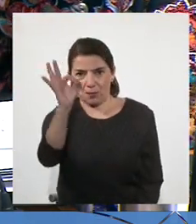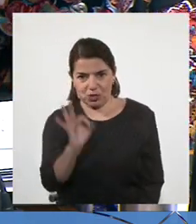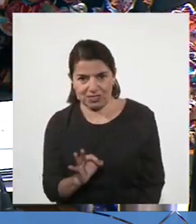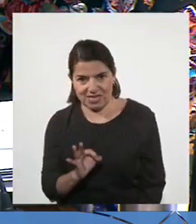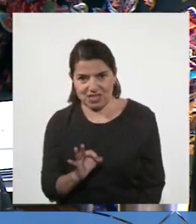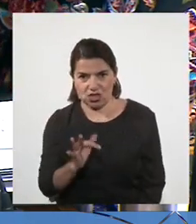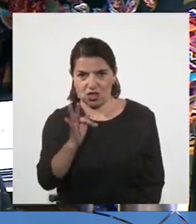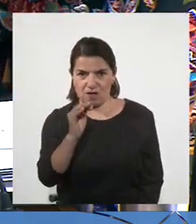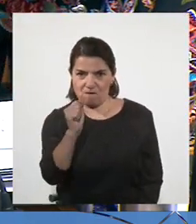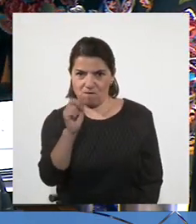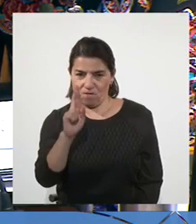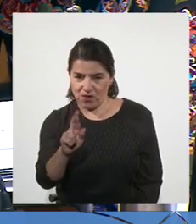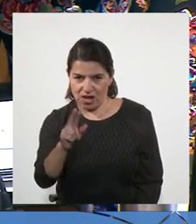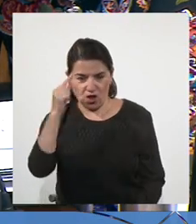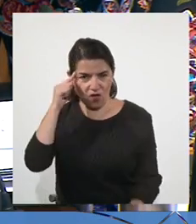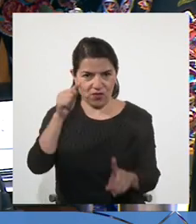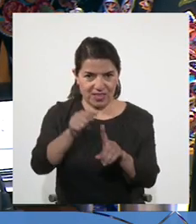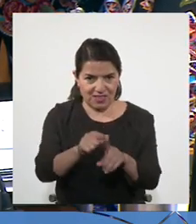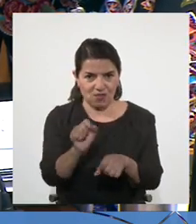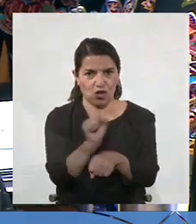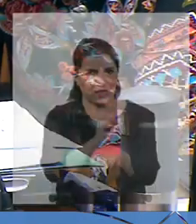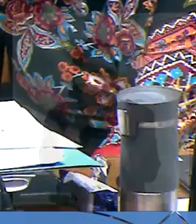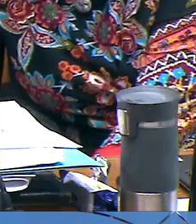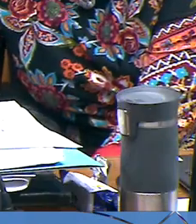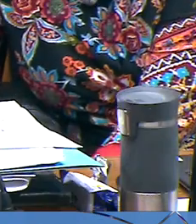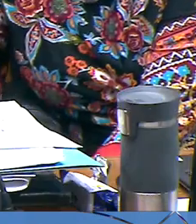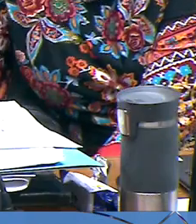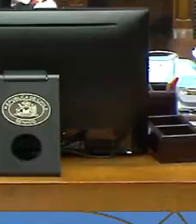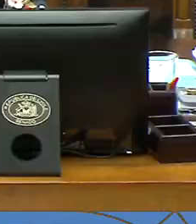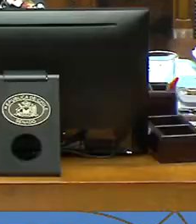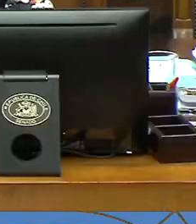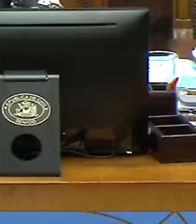para que de verdad este mejore.